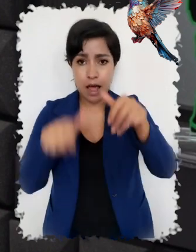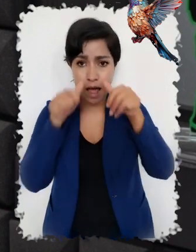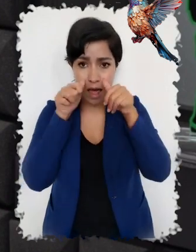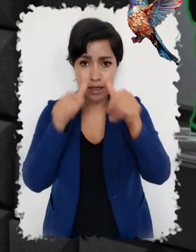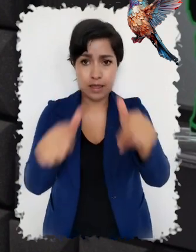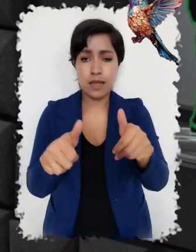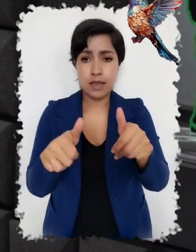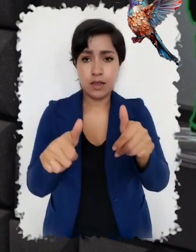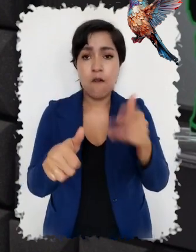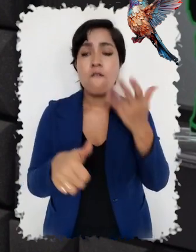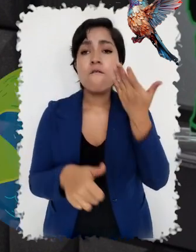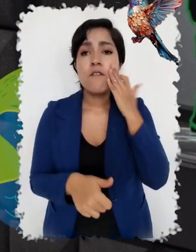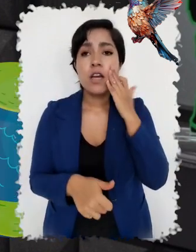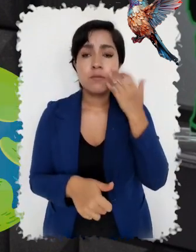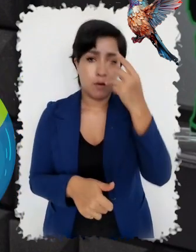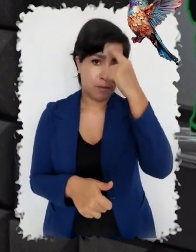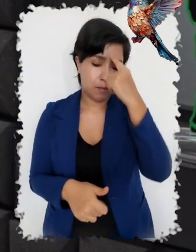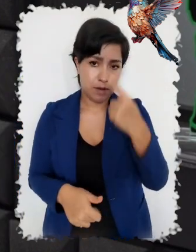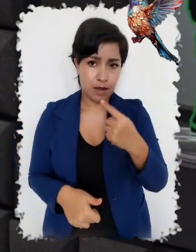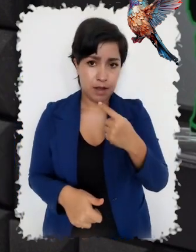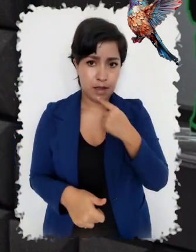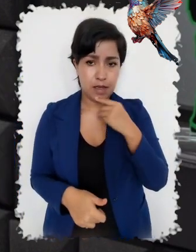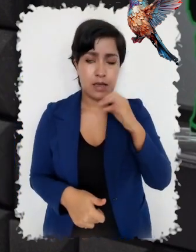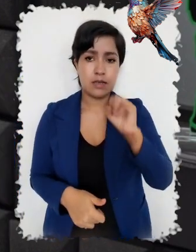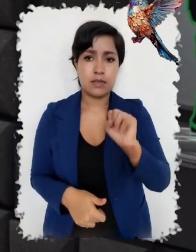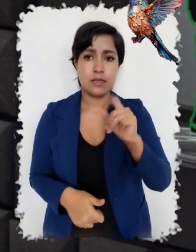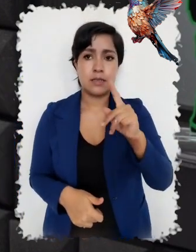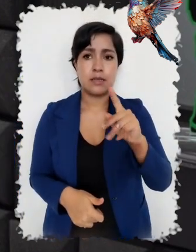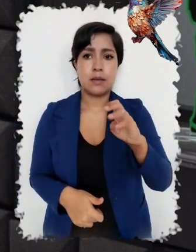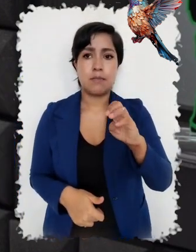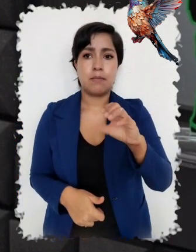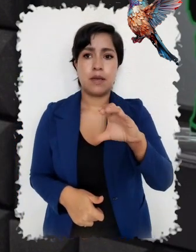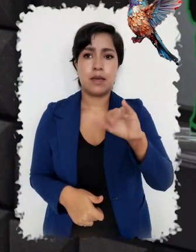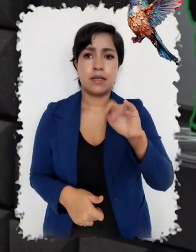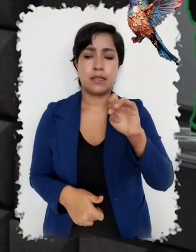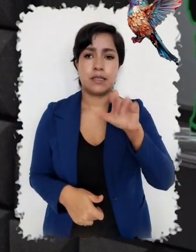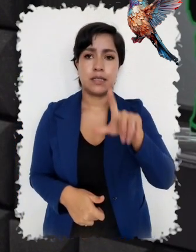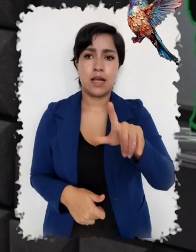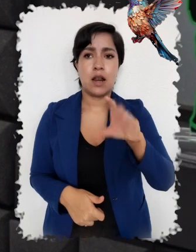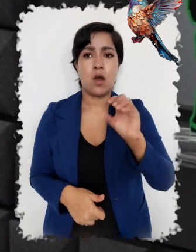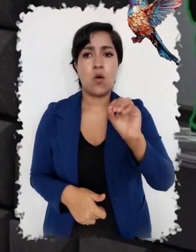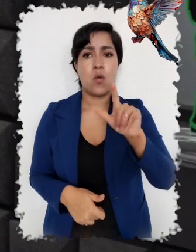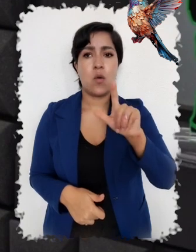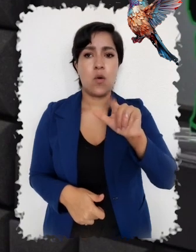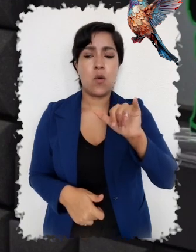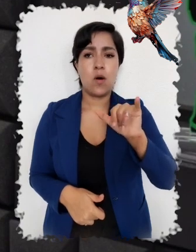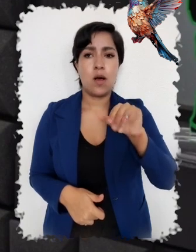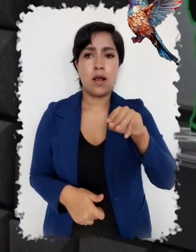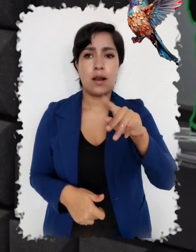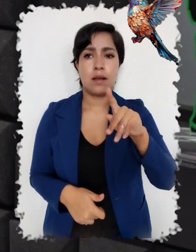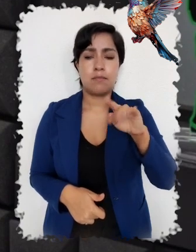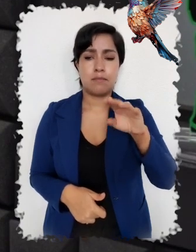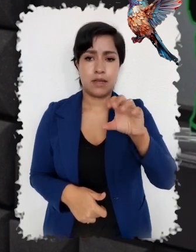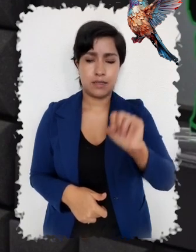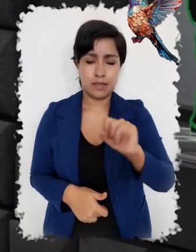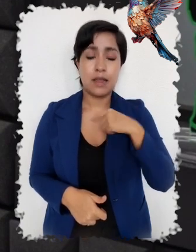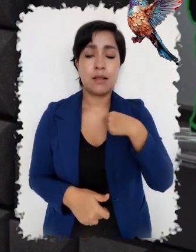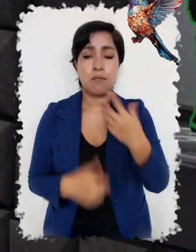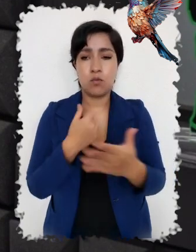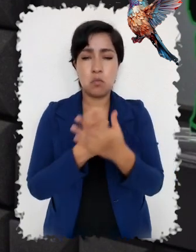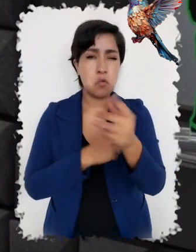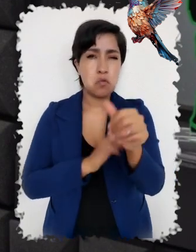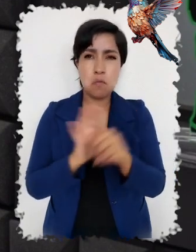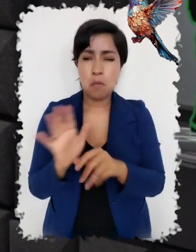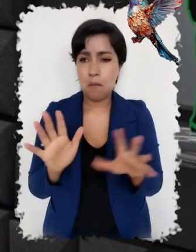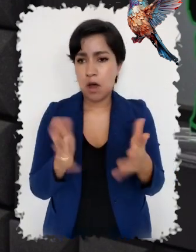nuestra página de Facebook special olympics México Michoacán Ahí vamos a publicar porque yo creo que es cuestión de un mes que ya